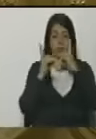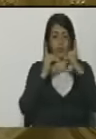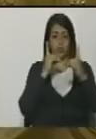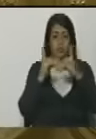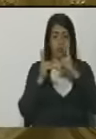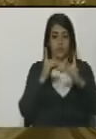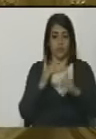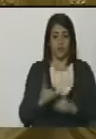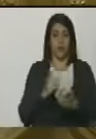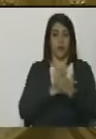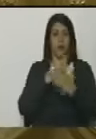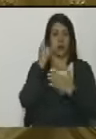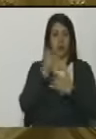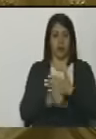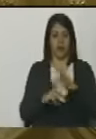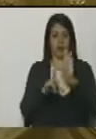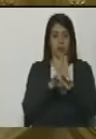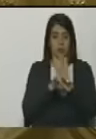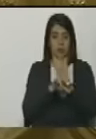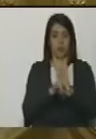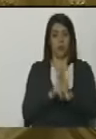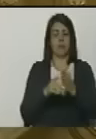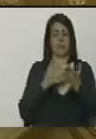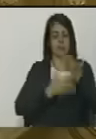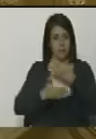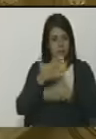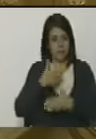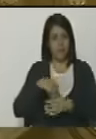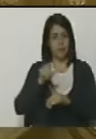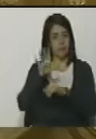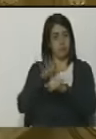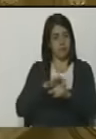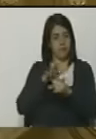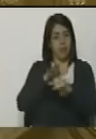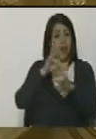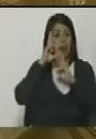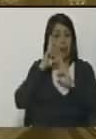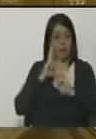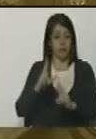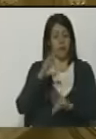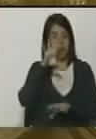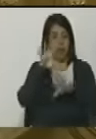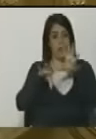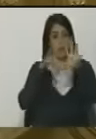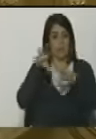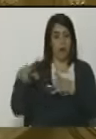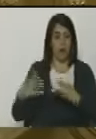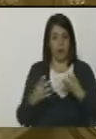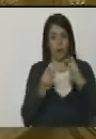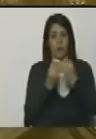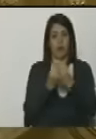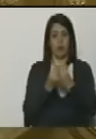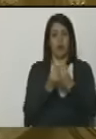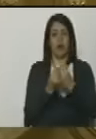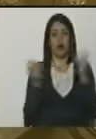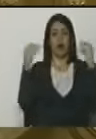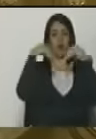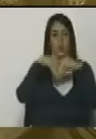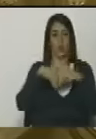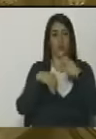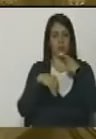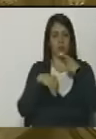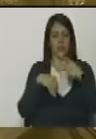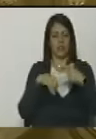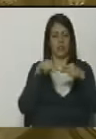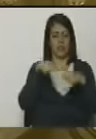discusión el proyecto de ley para el trato digno y responsable de los animales de compañía, de conformidad con lo